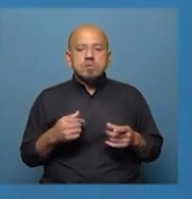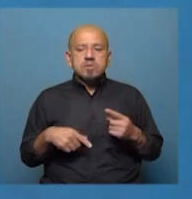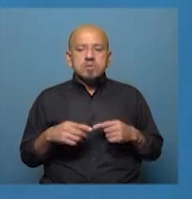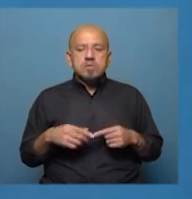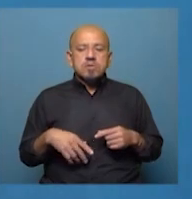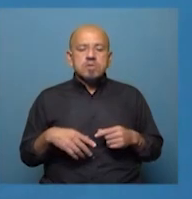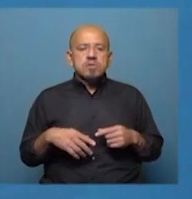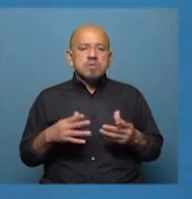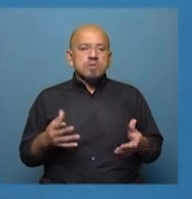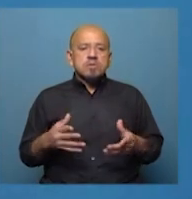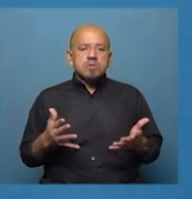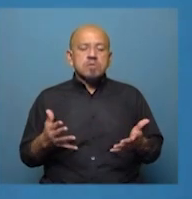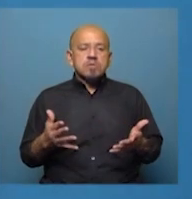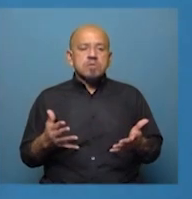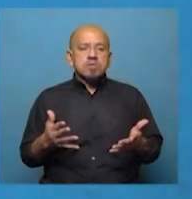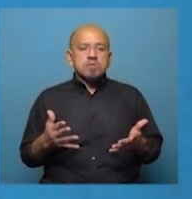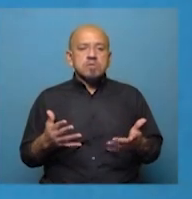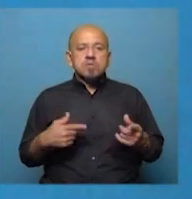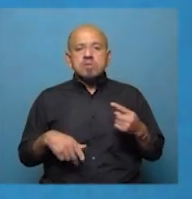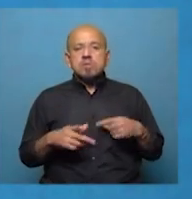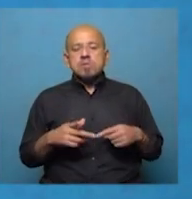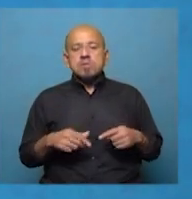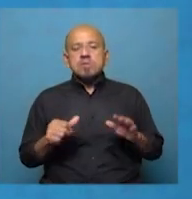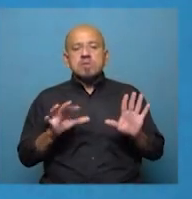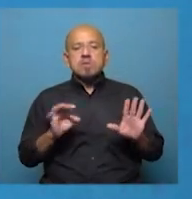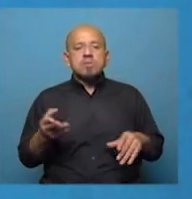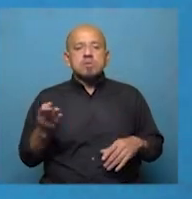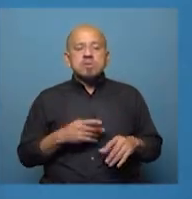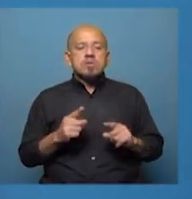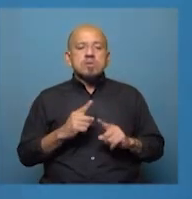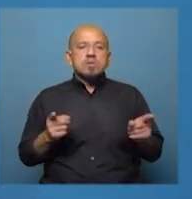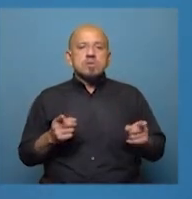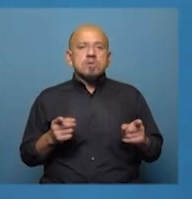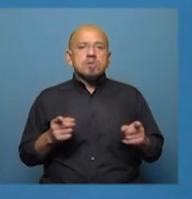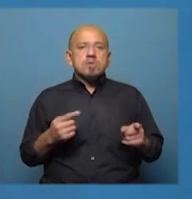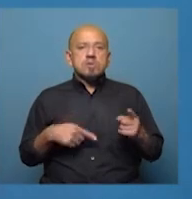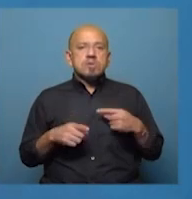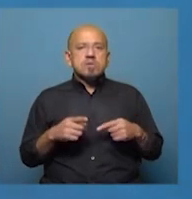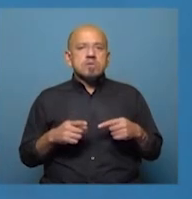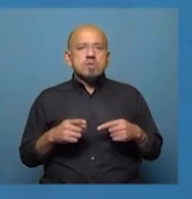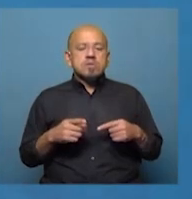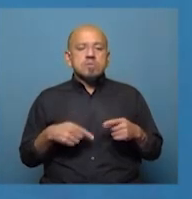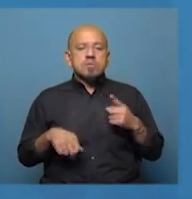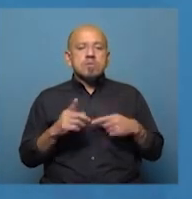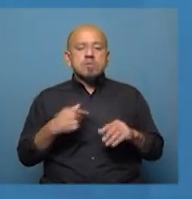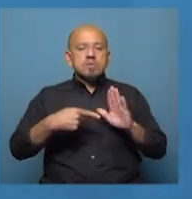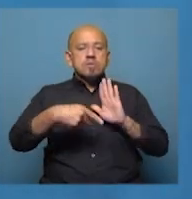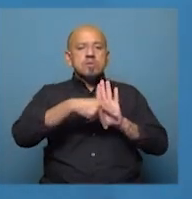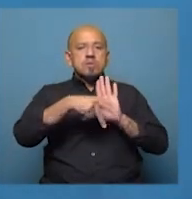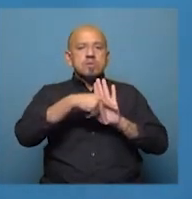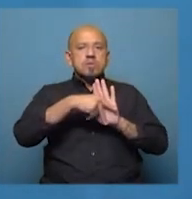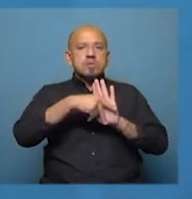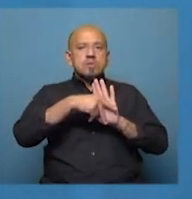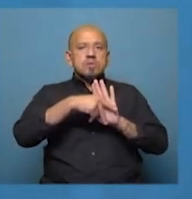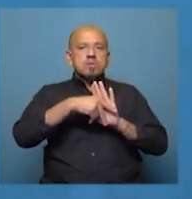tres quintos ninguno verdad en el senado faltó un voto y en diputados dos en diputados dos pero la norma el artículo